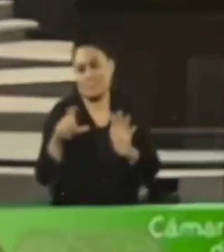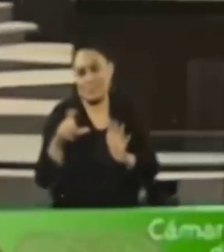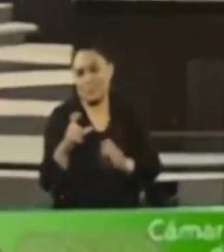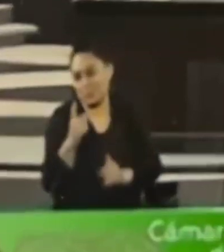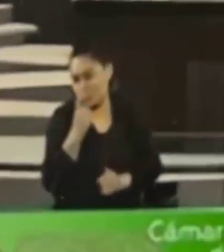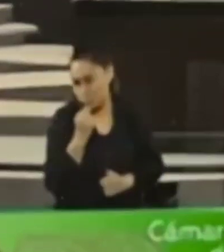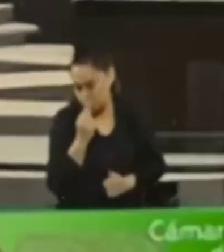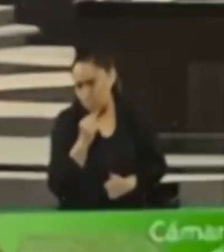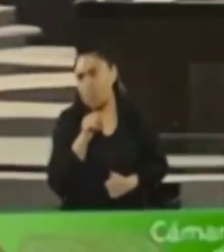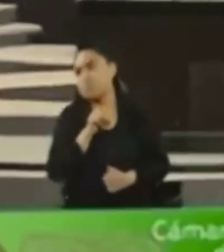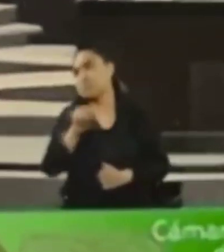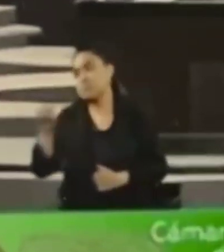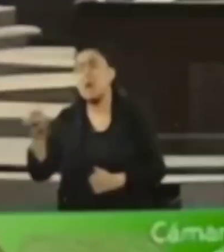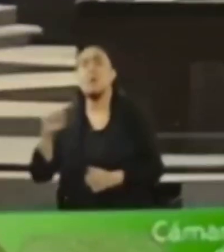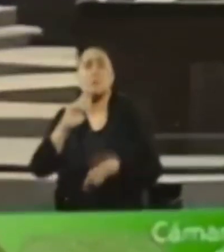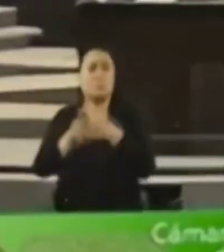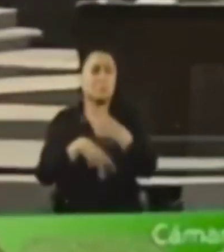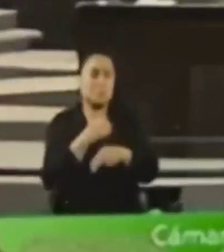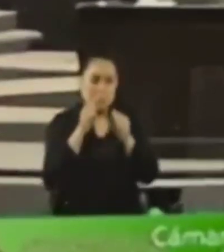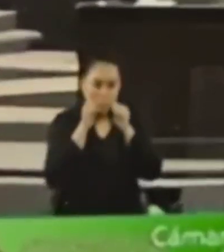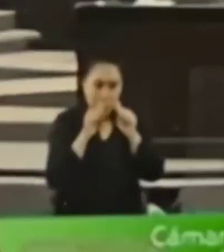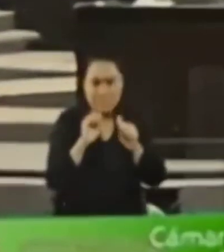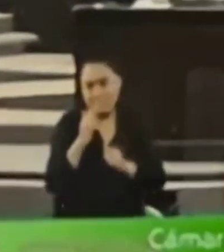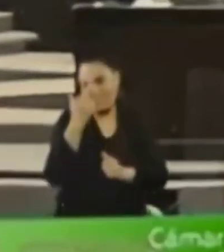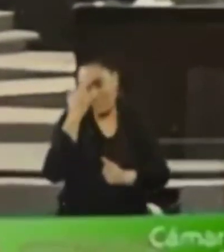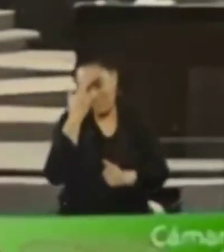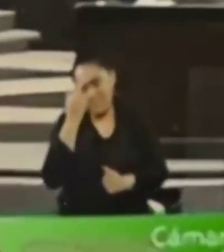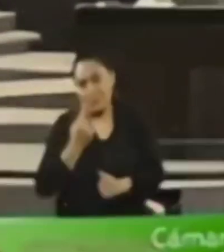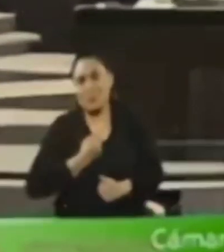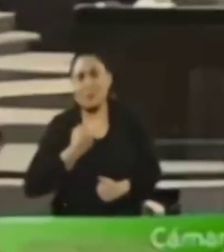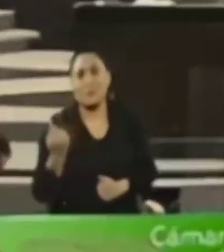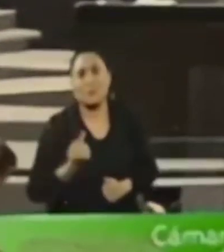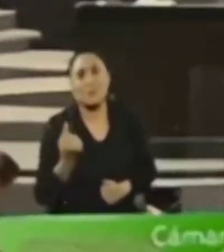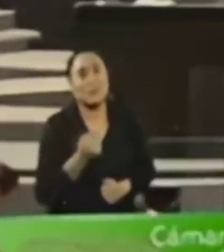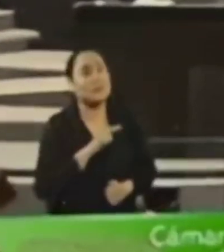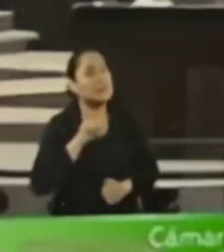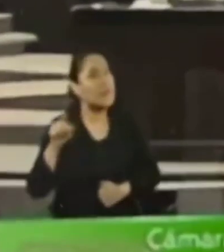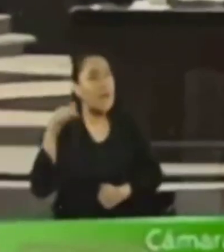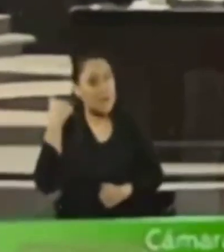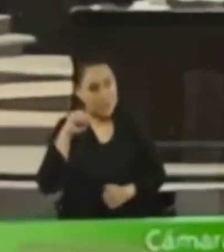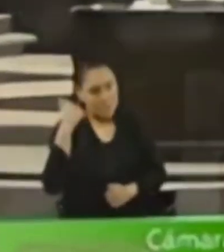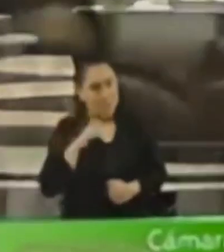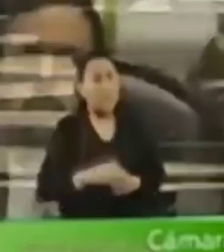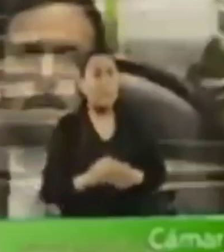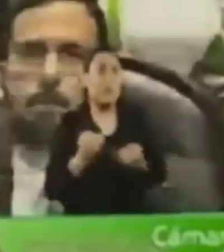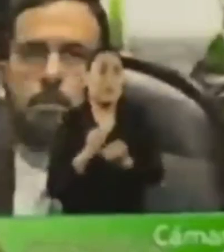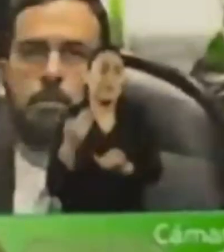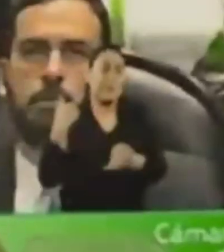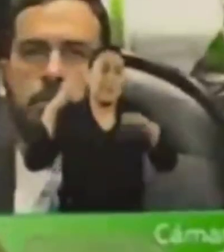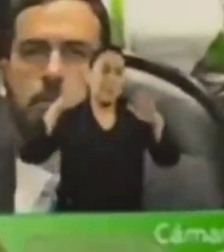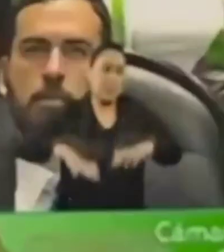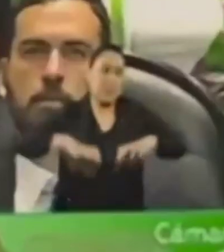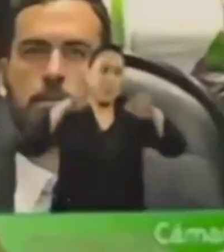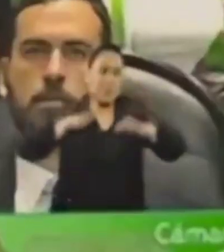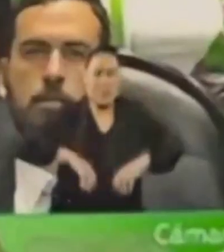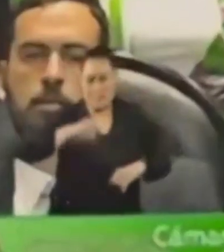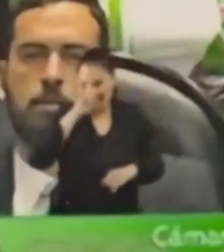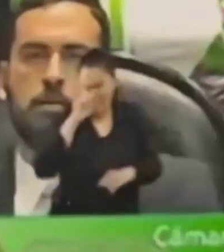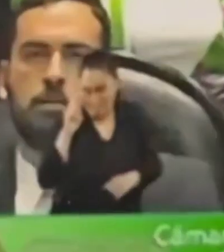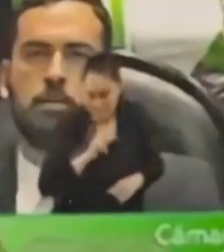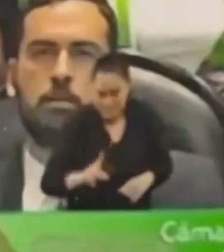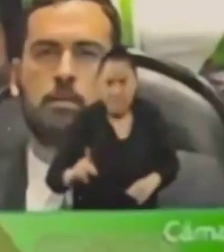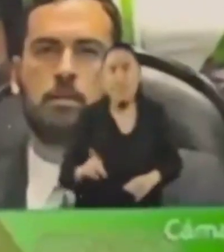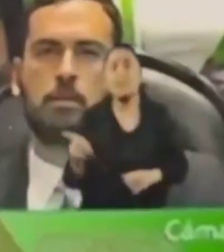agentes atendieron la catástrofe en Acapulco. También con las lluvias recientes que azotaron el país,